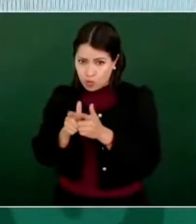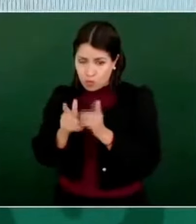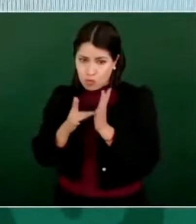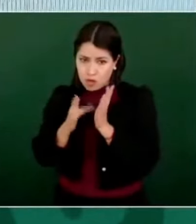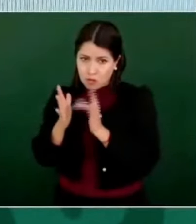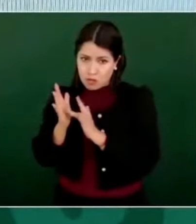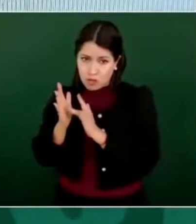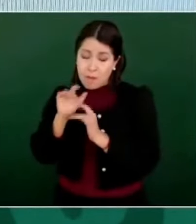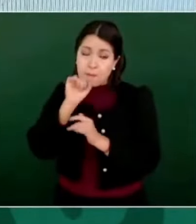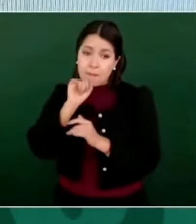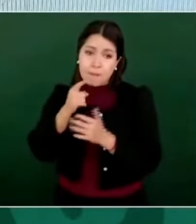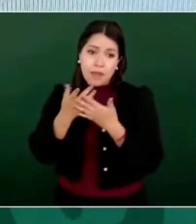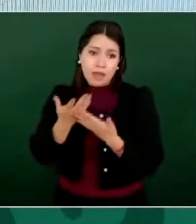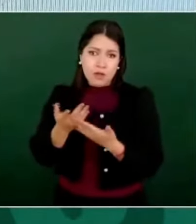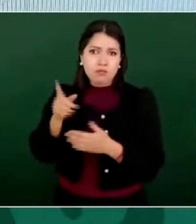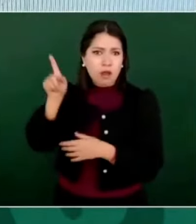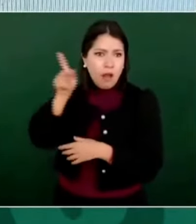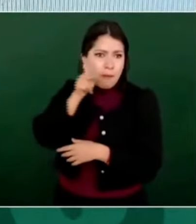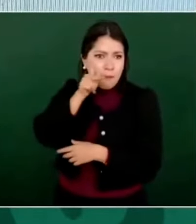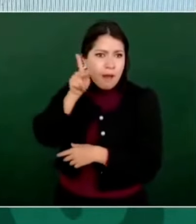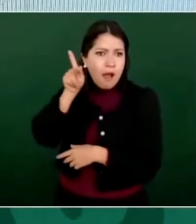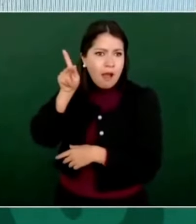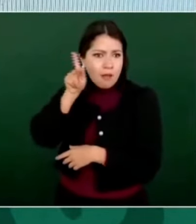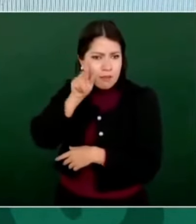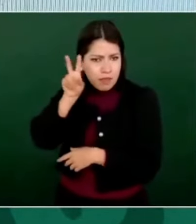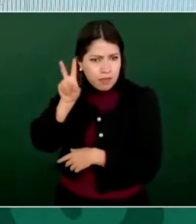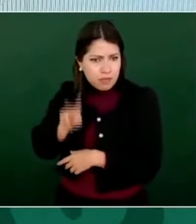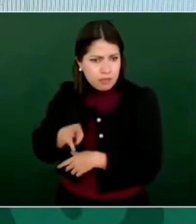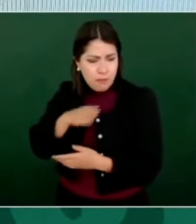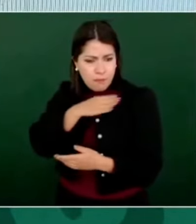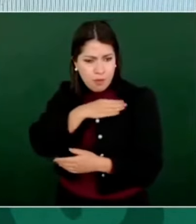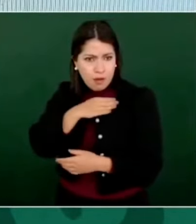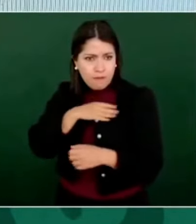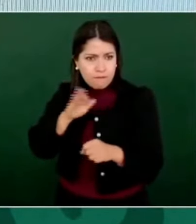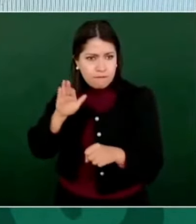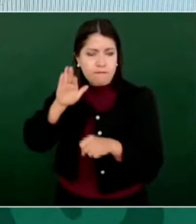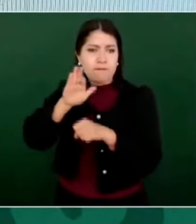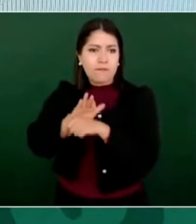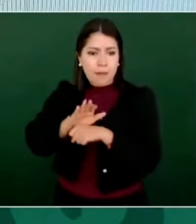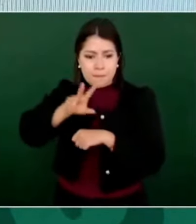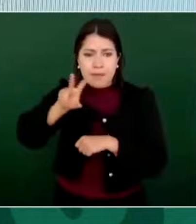cristiano defensor de la justicia y de la verdad